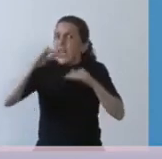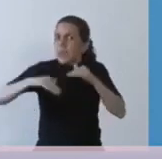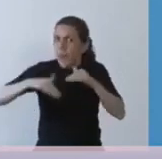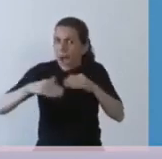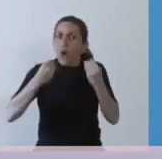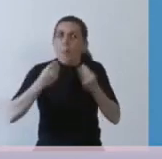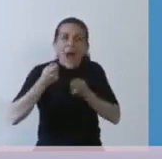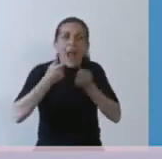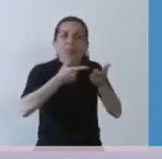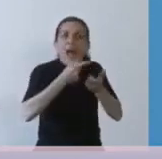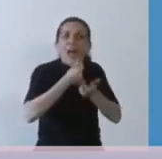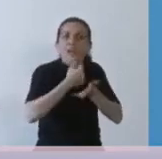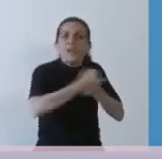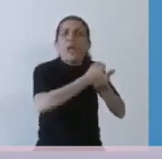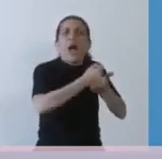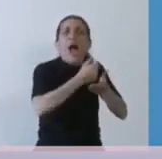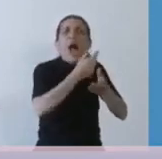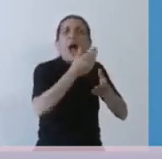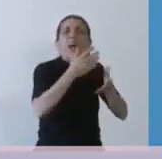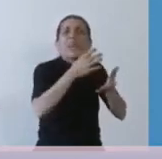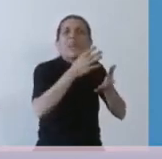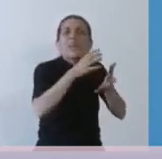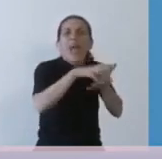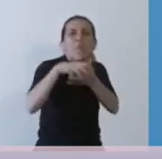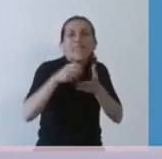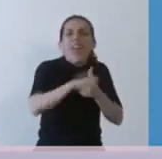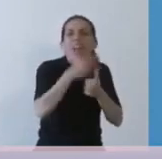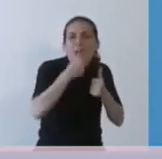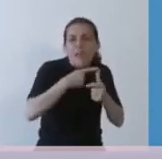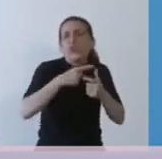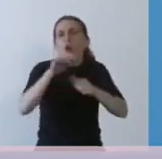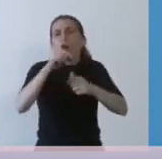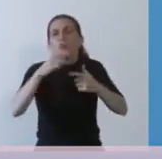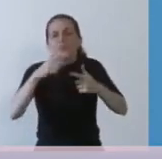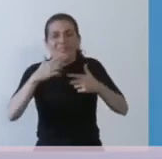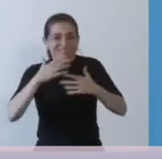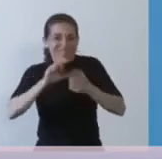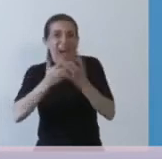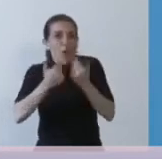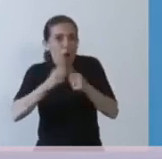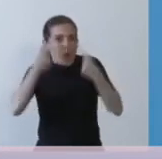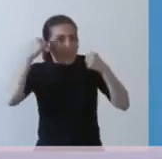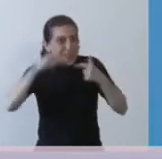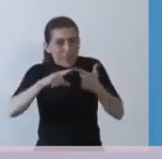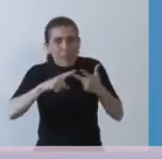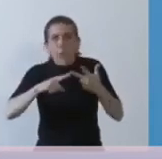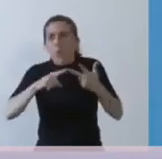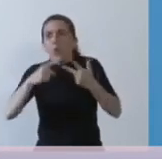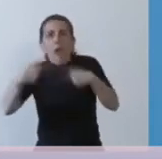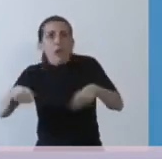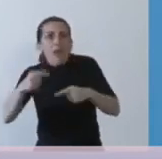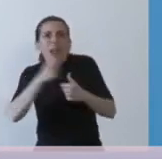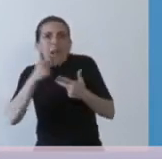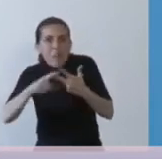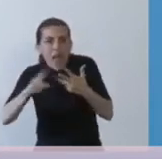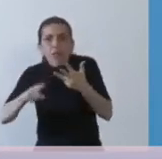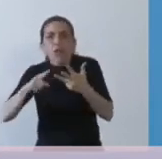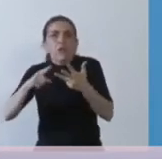de productores de alimentos higiene personal limpieza y productores de eh insumos médicos también